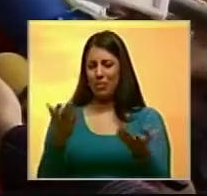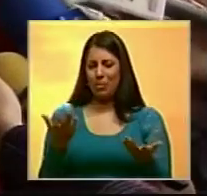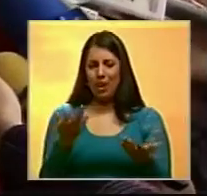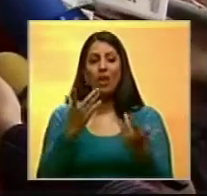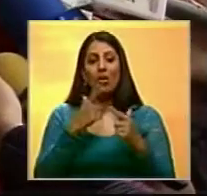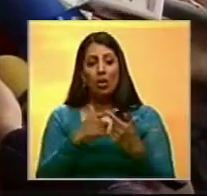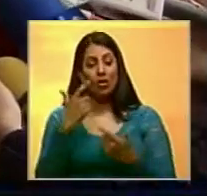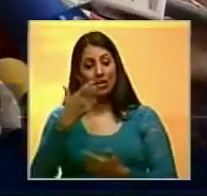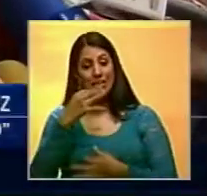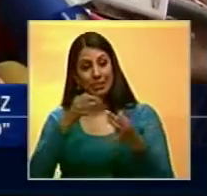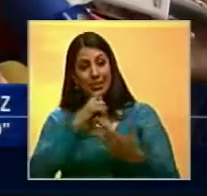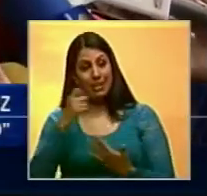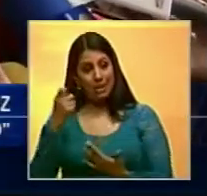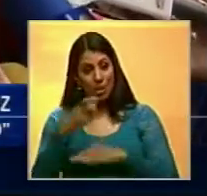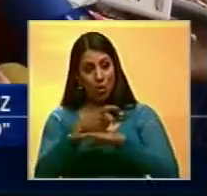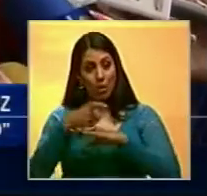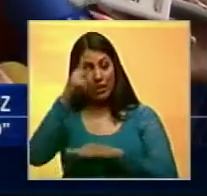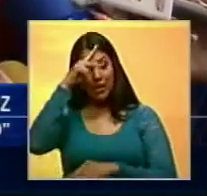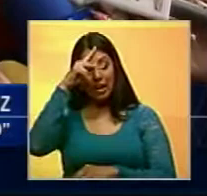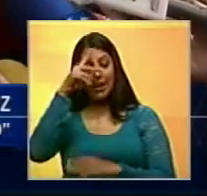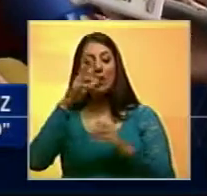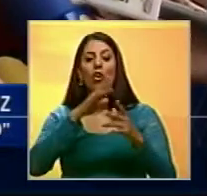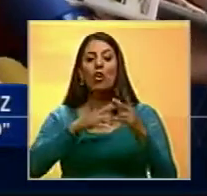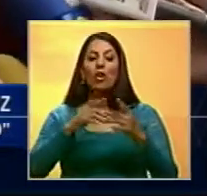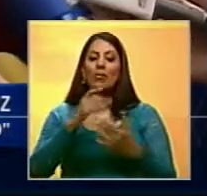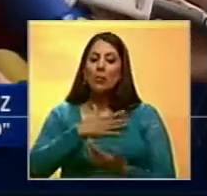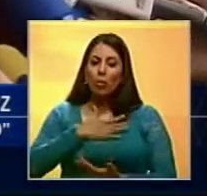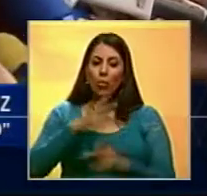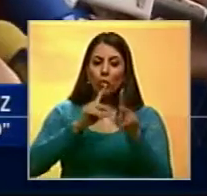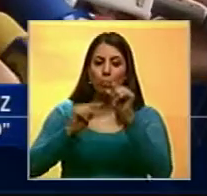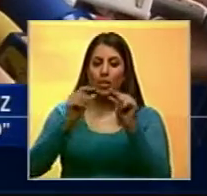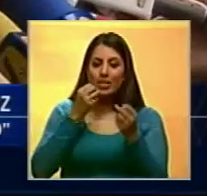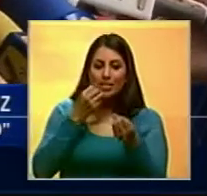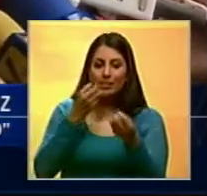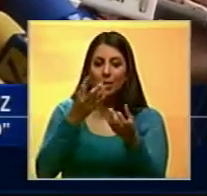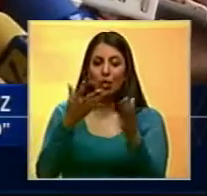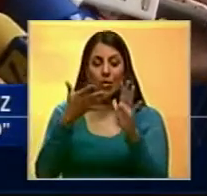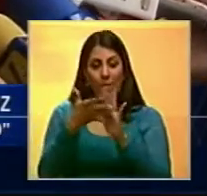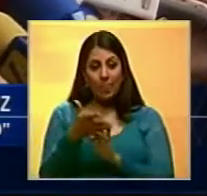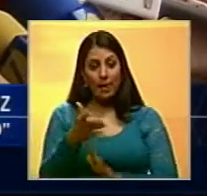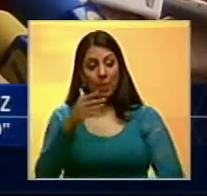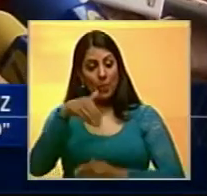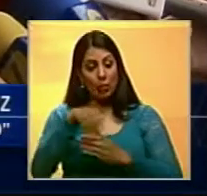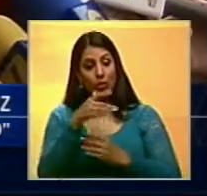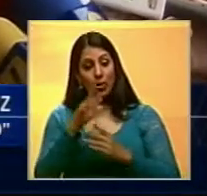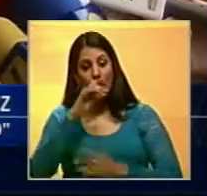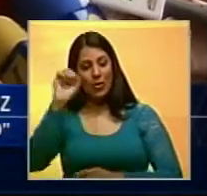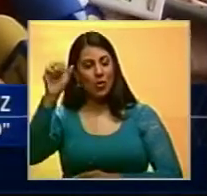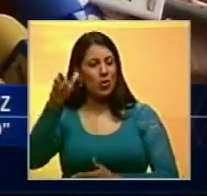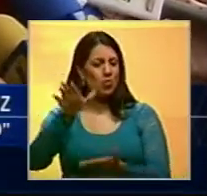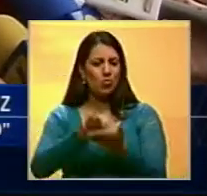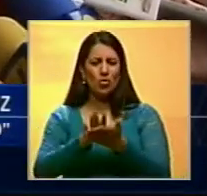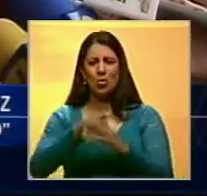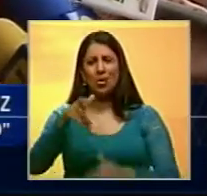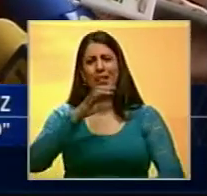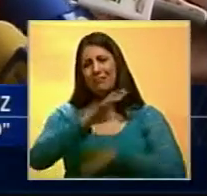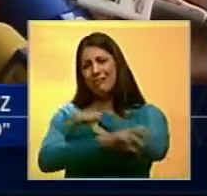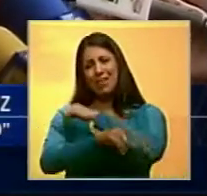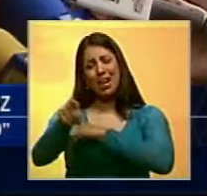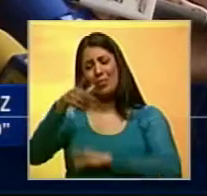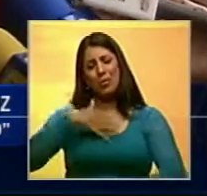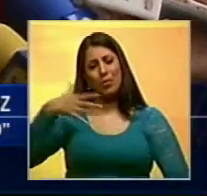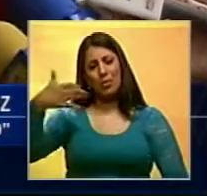Así lo expresó el mandatario regional a través de su cuenta en la red social Twitter. Indicó que el referéndum revocatorio murió por el fraude de la Mesa de la